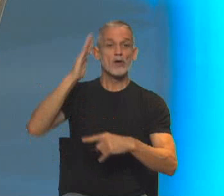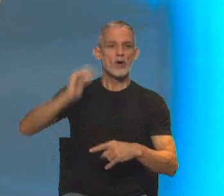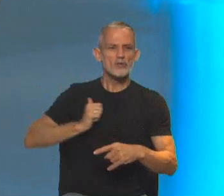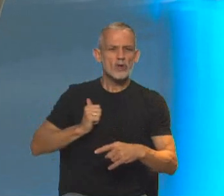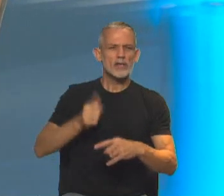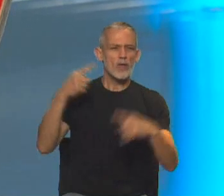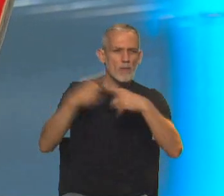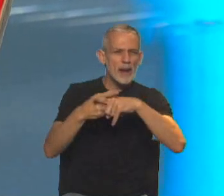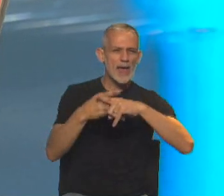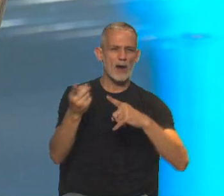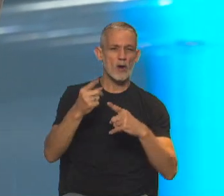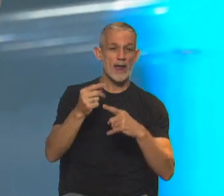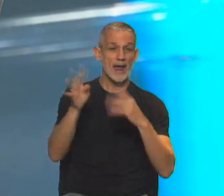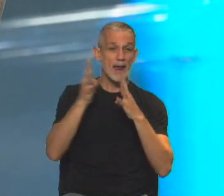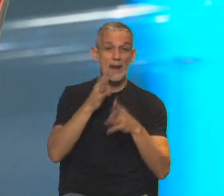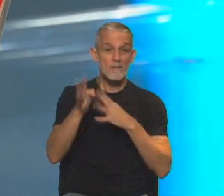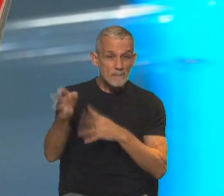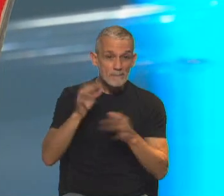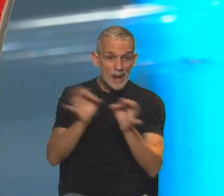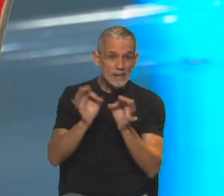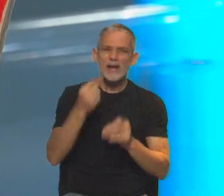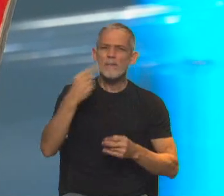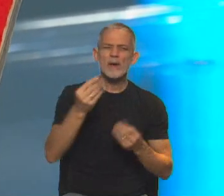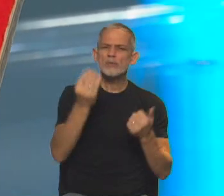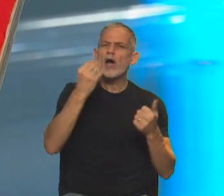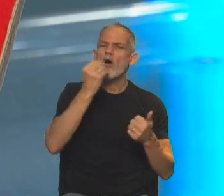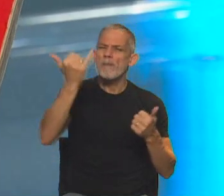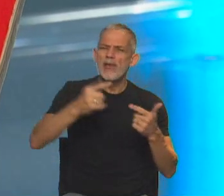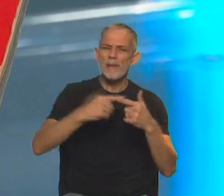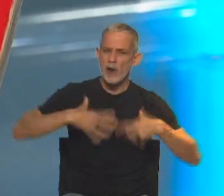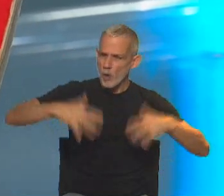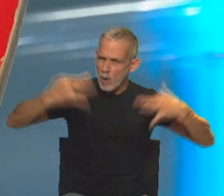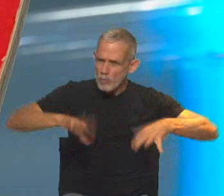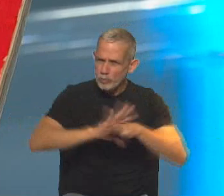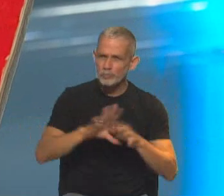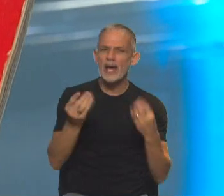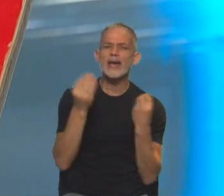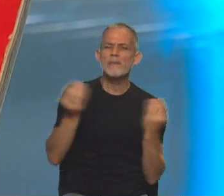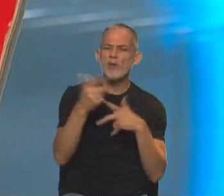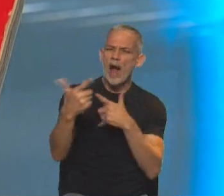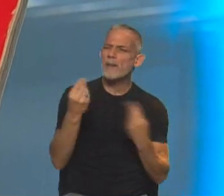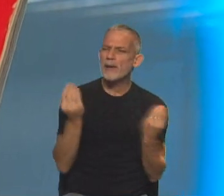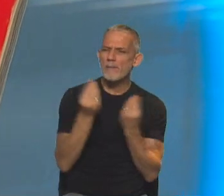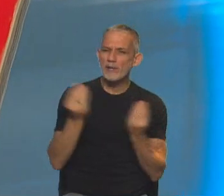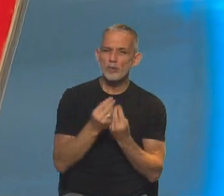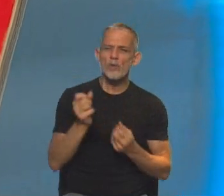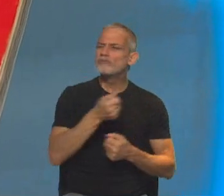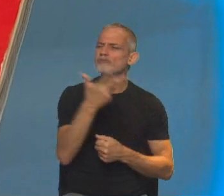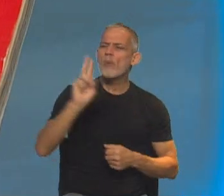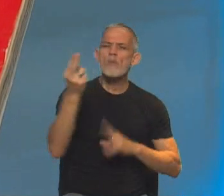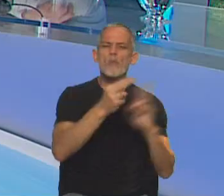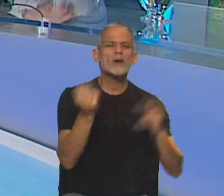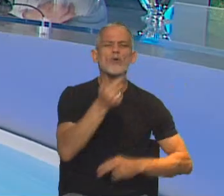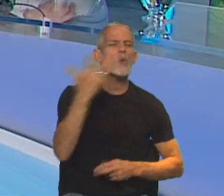pelearon en Malvinas responden estas preguntas. ¿Había comida? ¿Tenían ropa adecuada? ¿Qué pasó con las armas? ¿Cuántos muertos